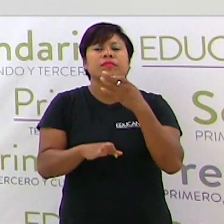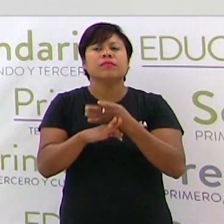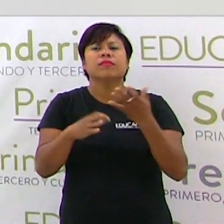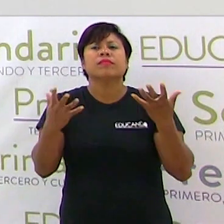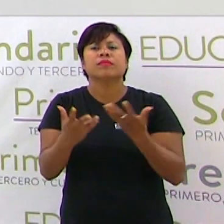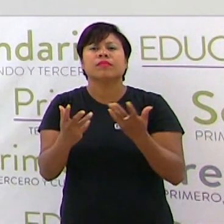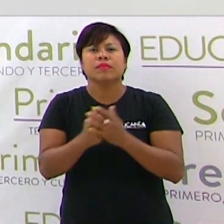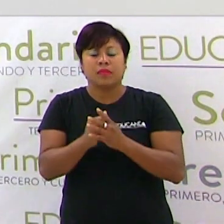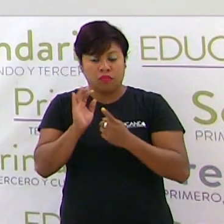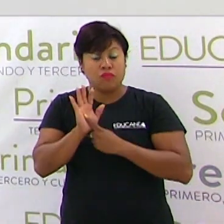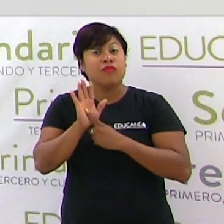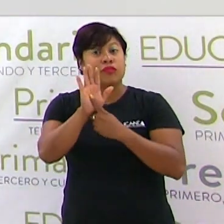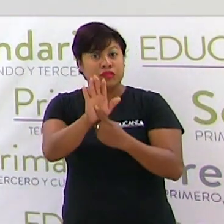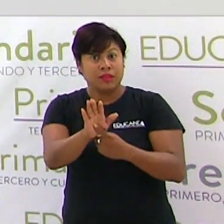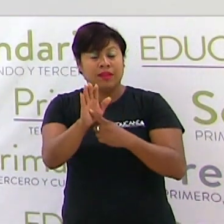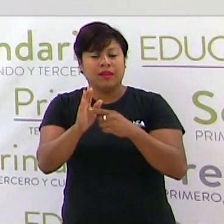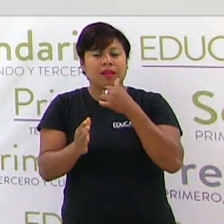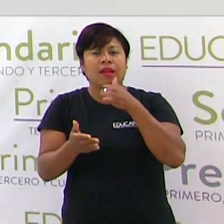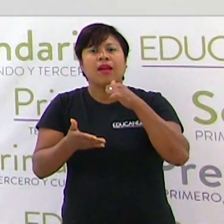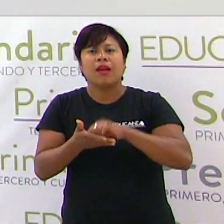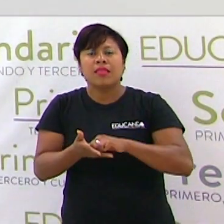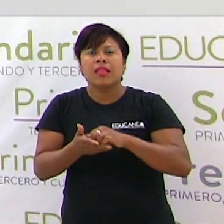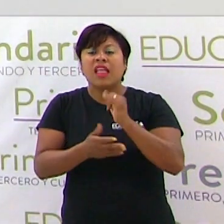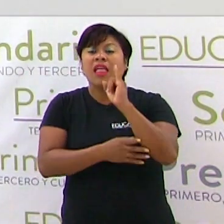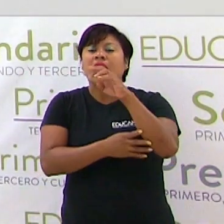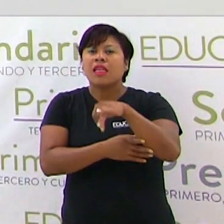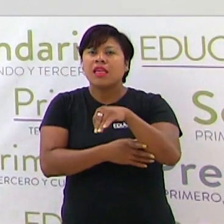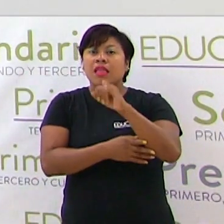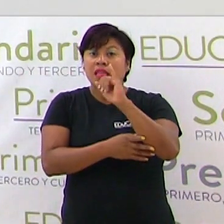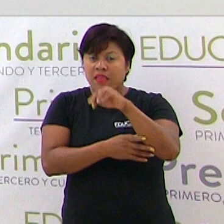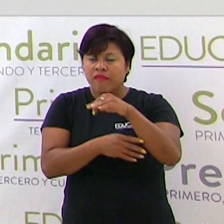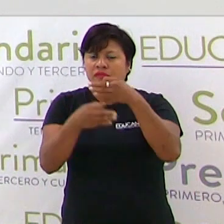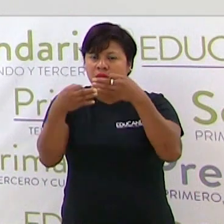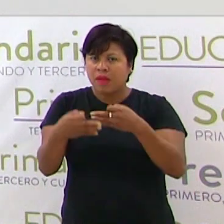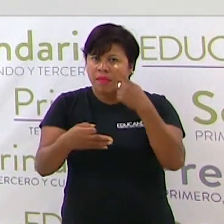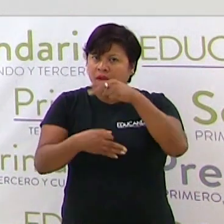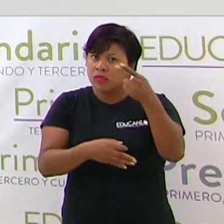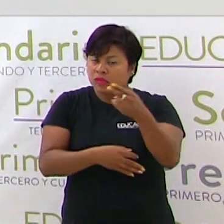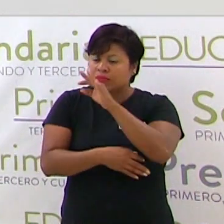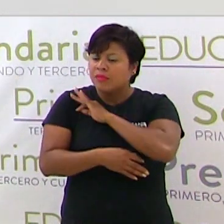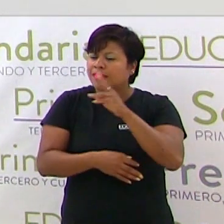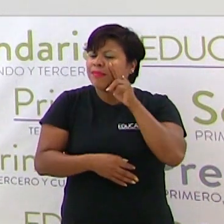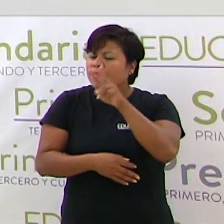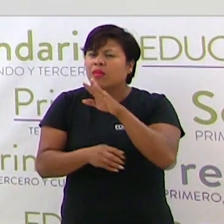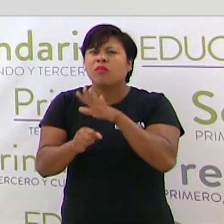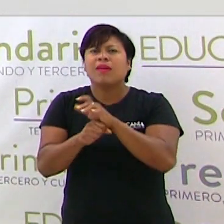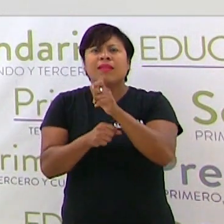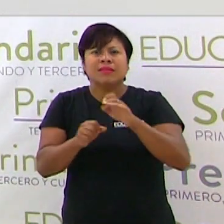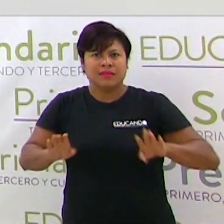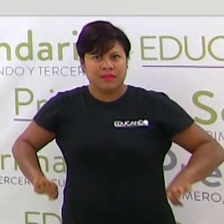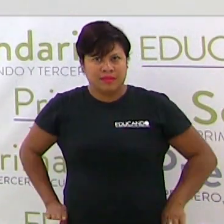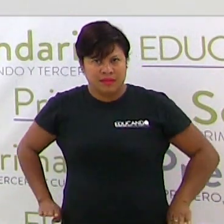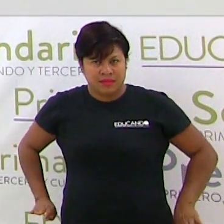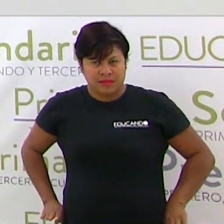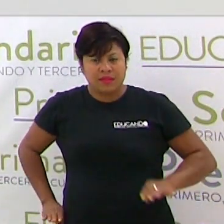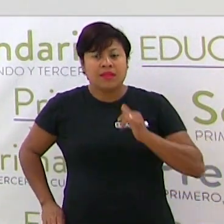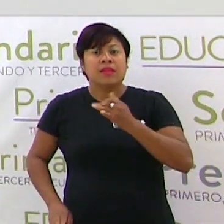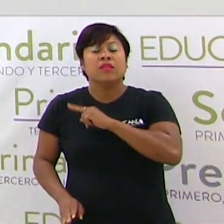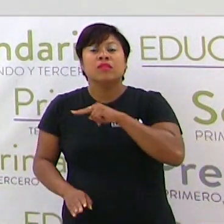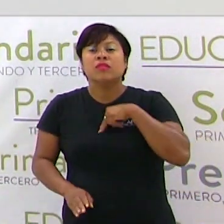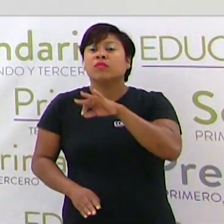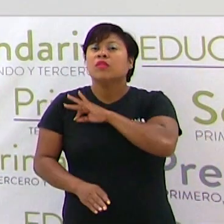es mostrarles una carta informal para que ustedes puedan ver cuáles son sus características y